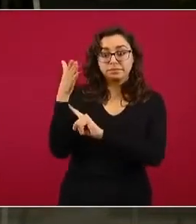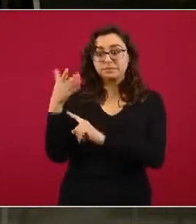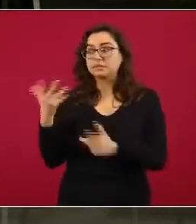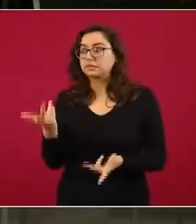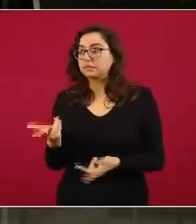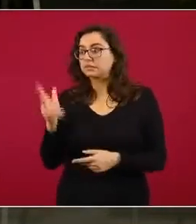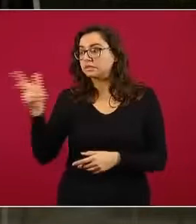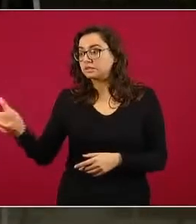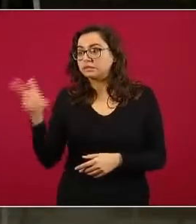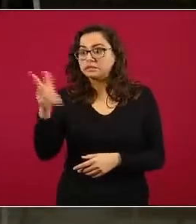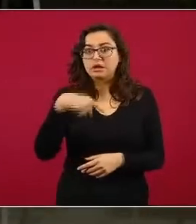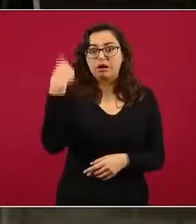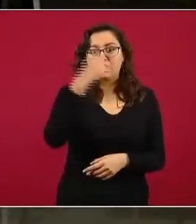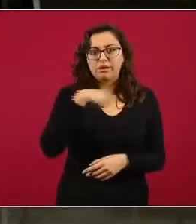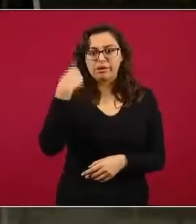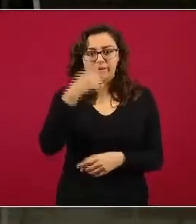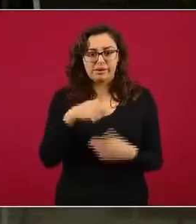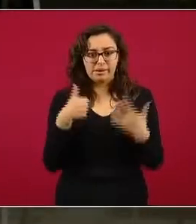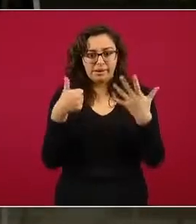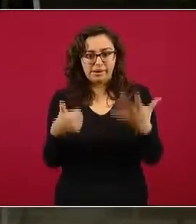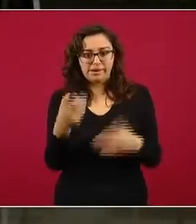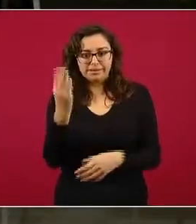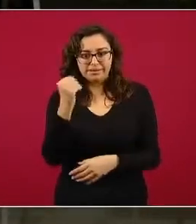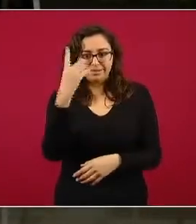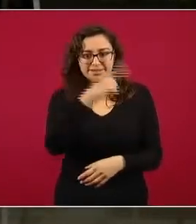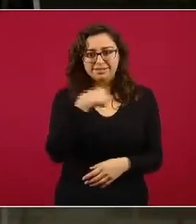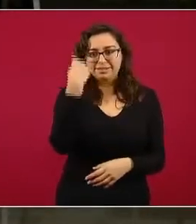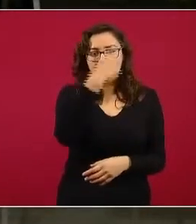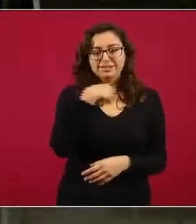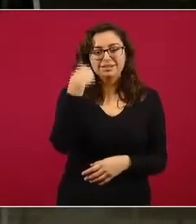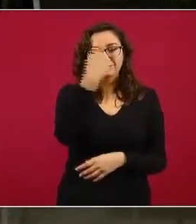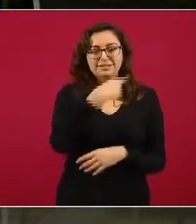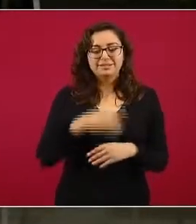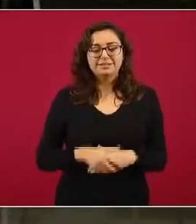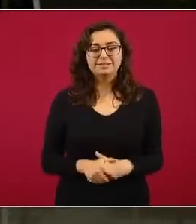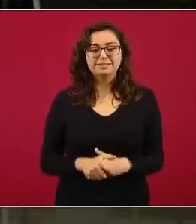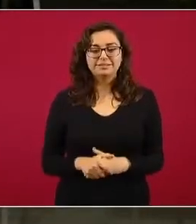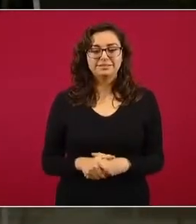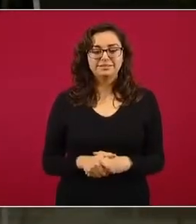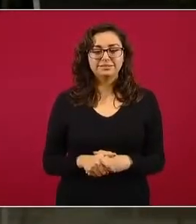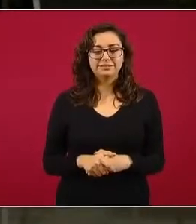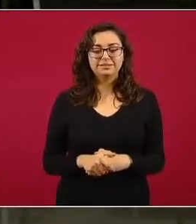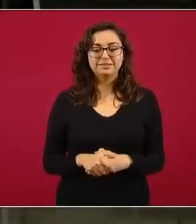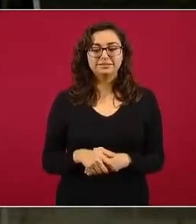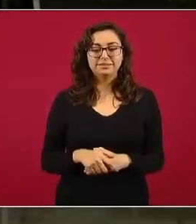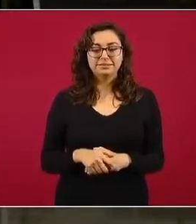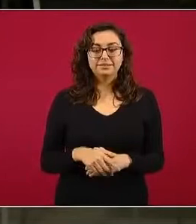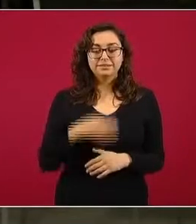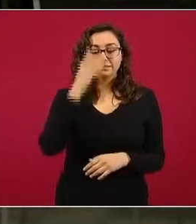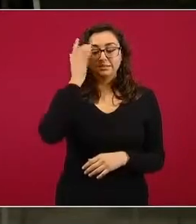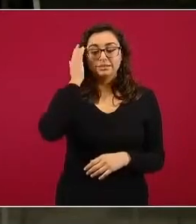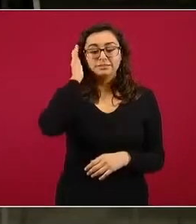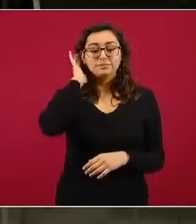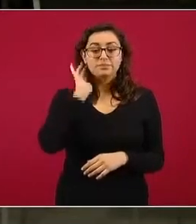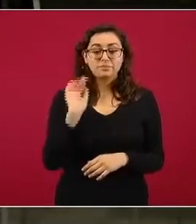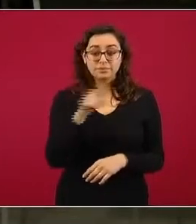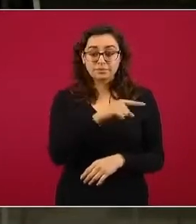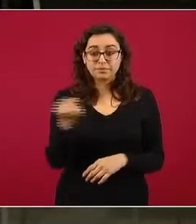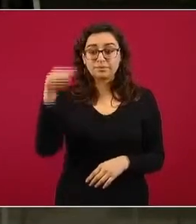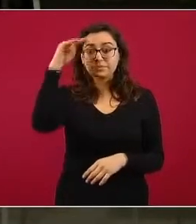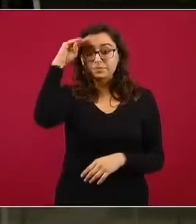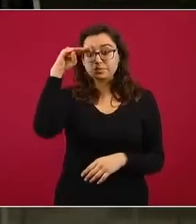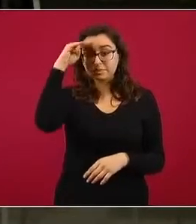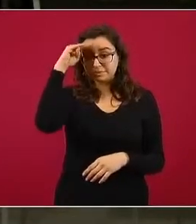6, 9 horas. Esa sería una pregunta. ¿Tienen pensado contratar más